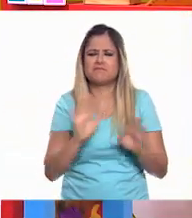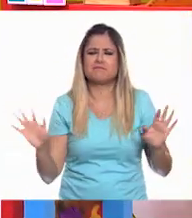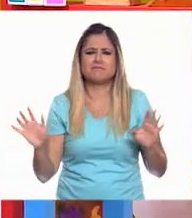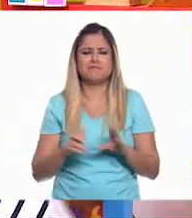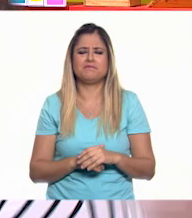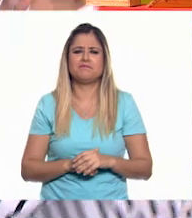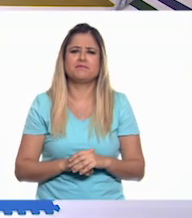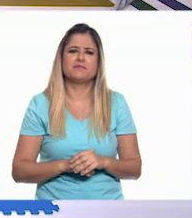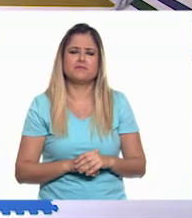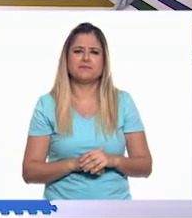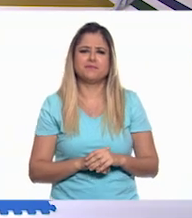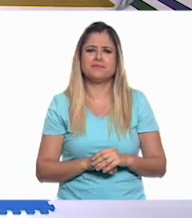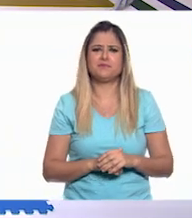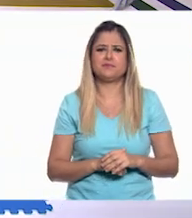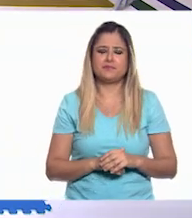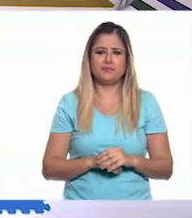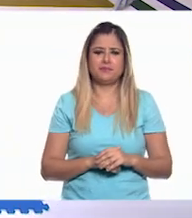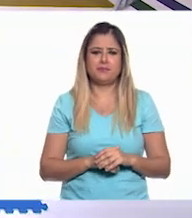tanto